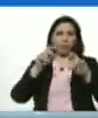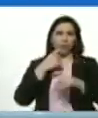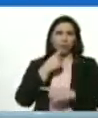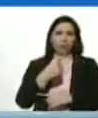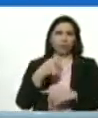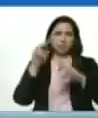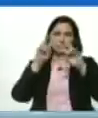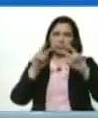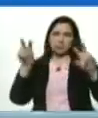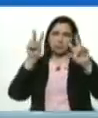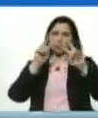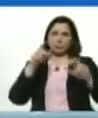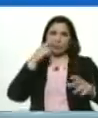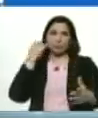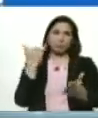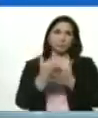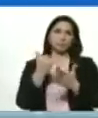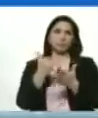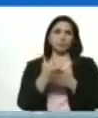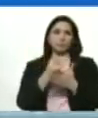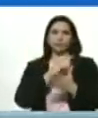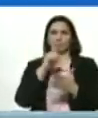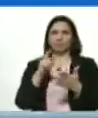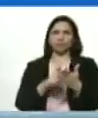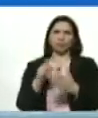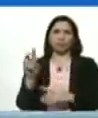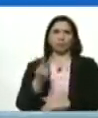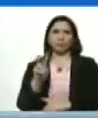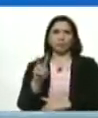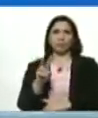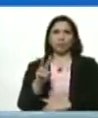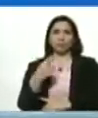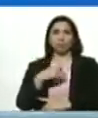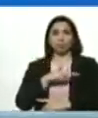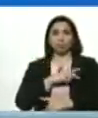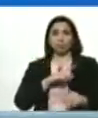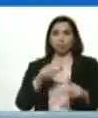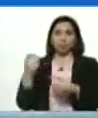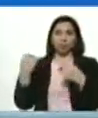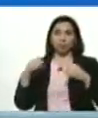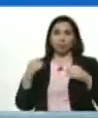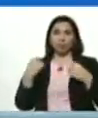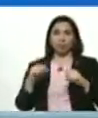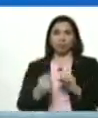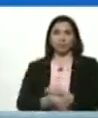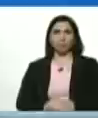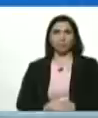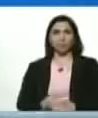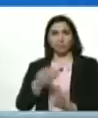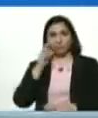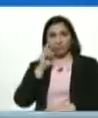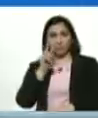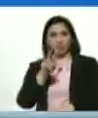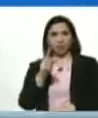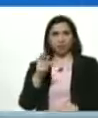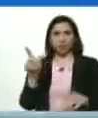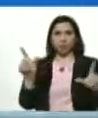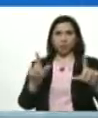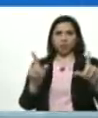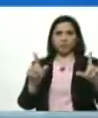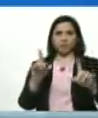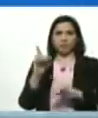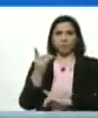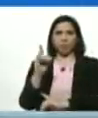testear probar a todo venezolano y estar preparado estuve viendo la televisión boliviana